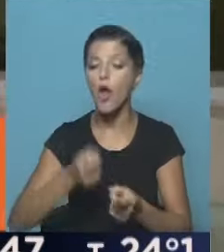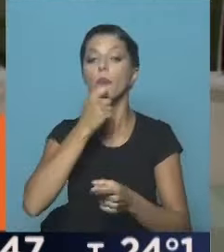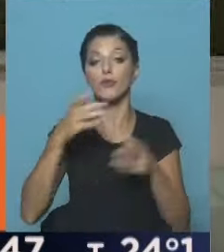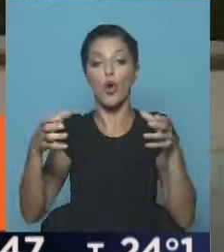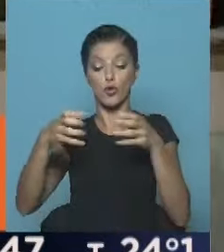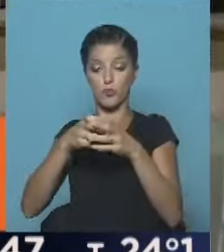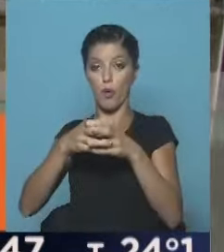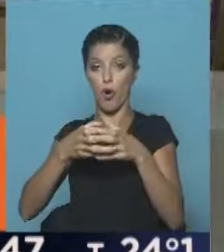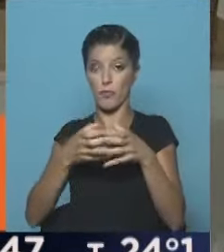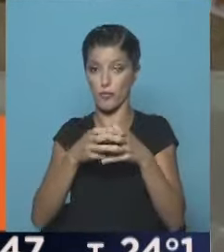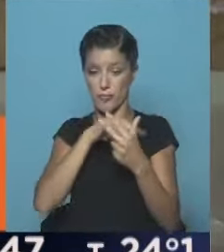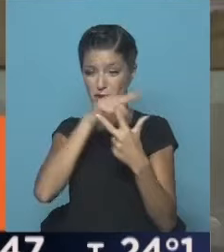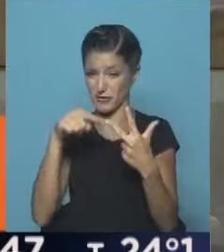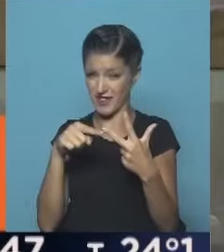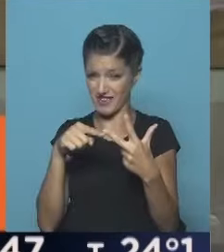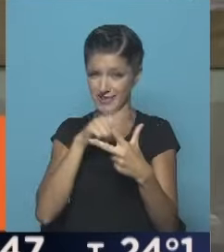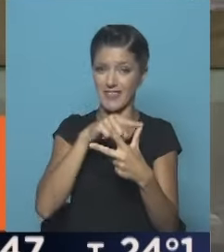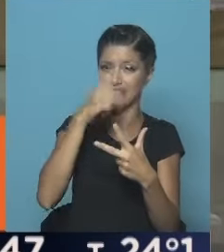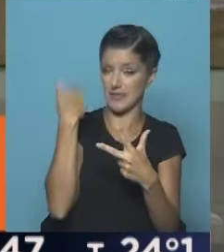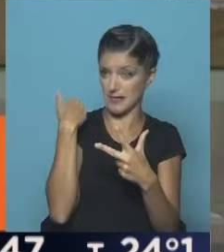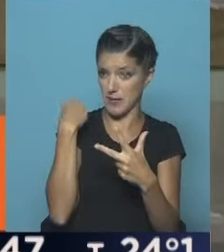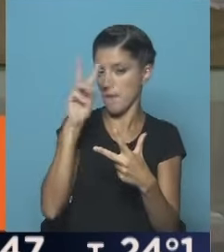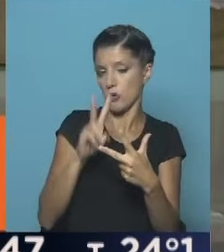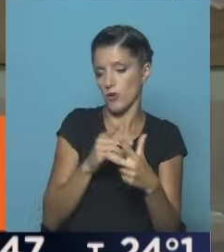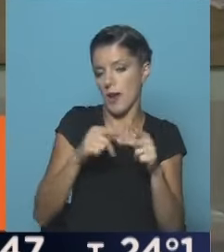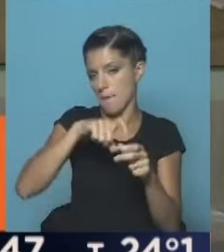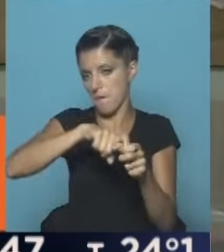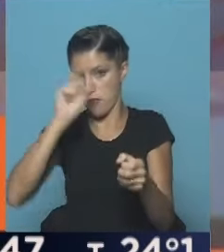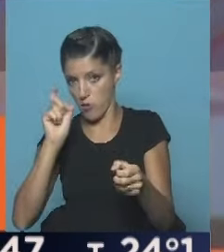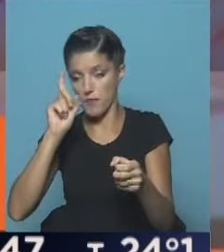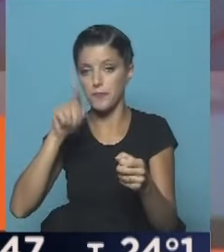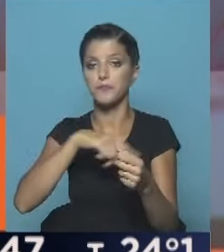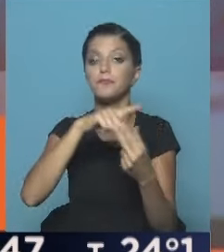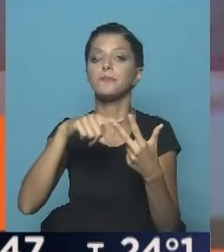Tres. En su momento Venezuela salió del Grupo de los Tres, con